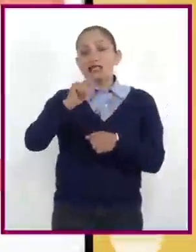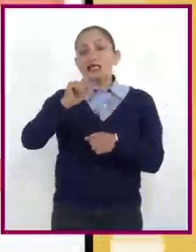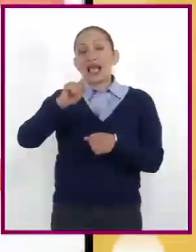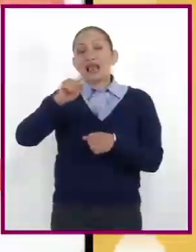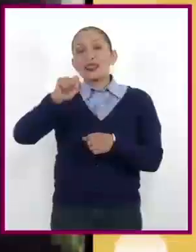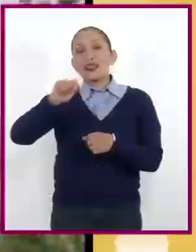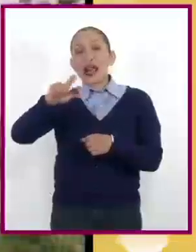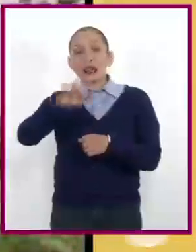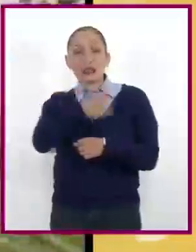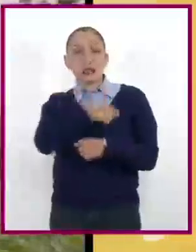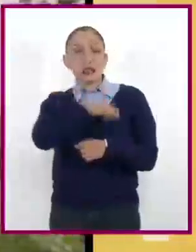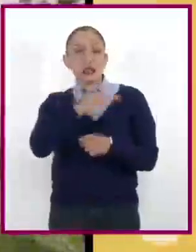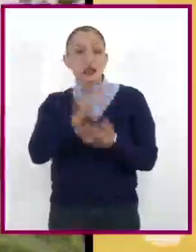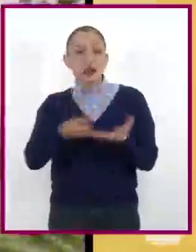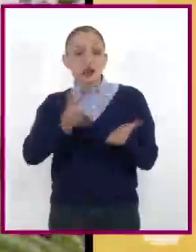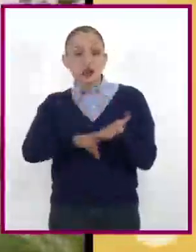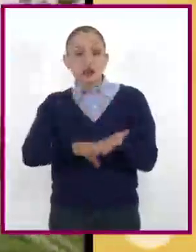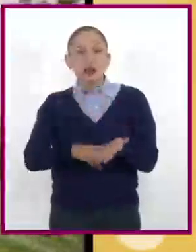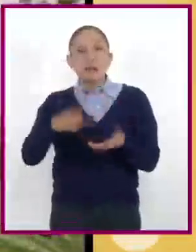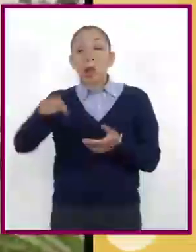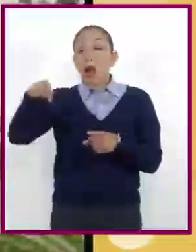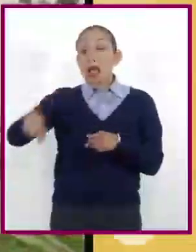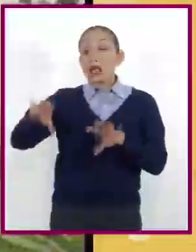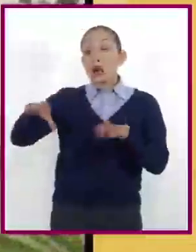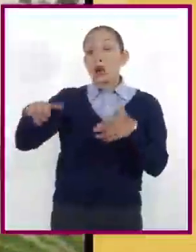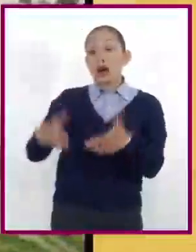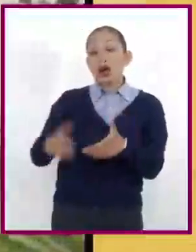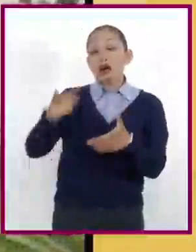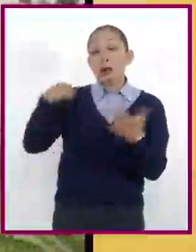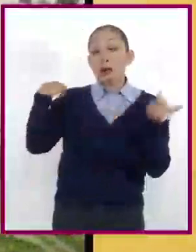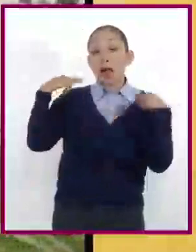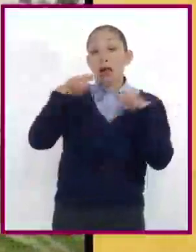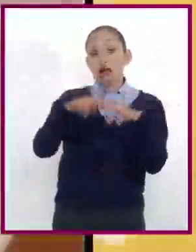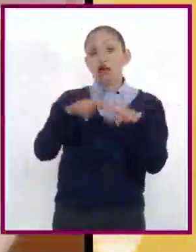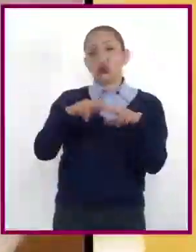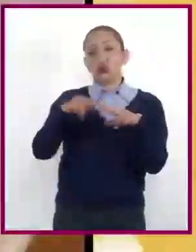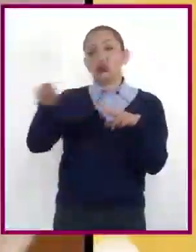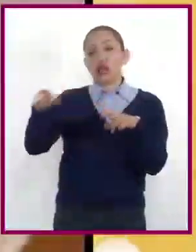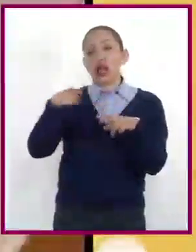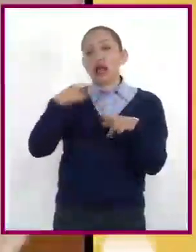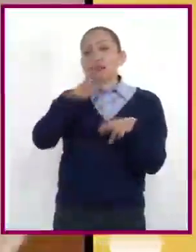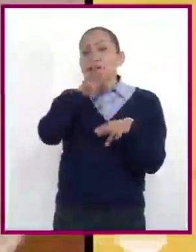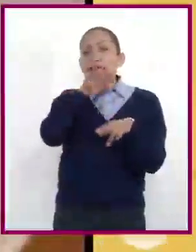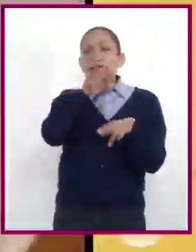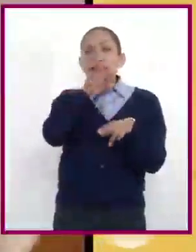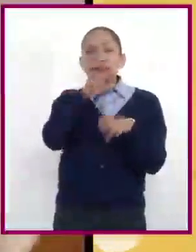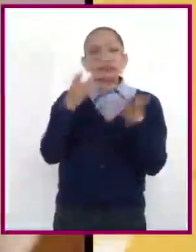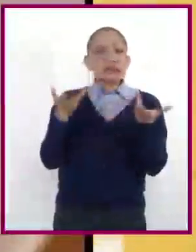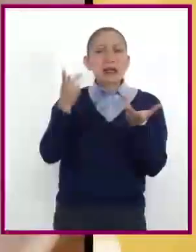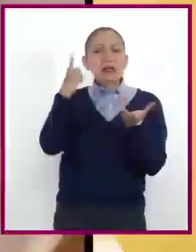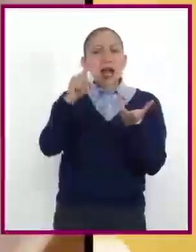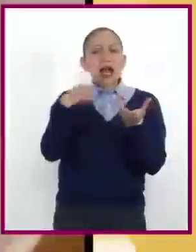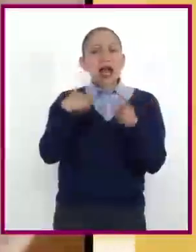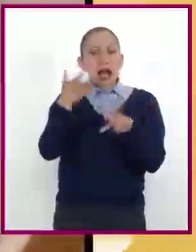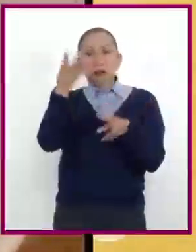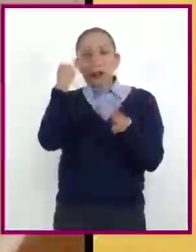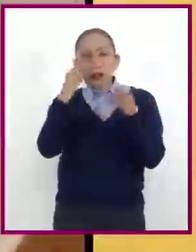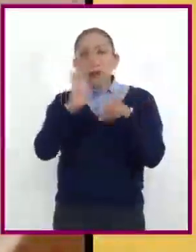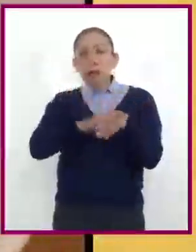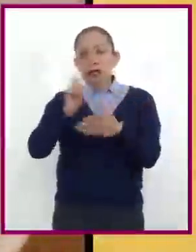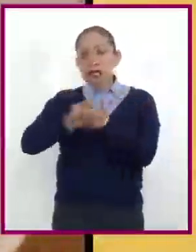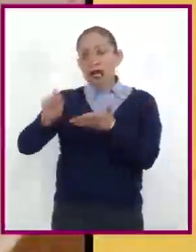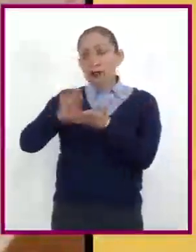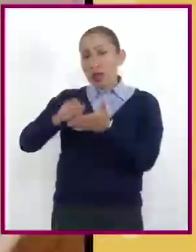el español, pero aquí la comunidad y los maestros se preocuparon para que así aprendiéramos